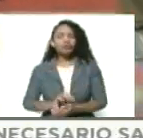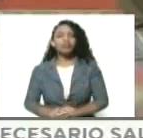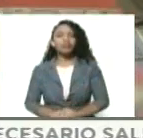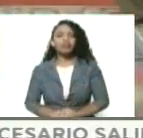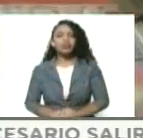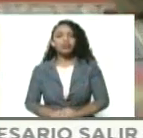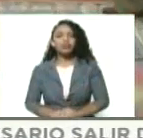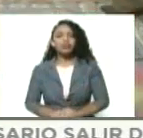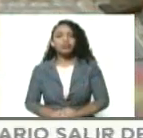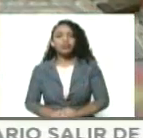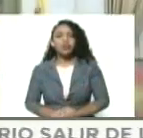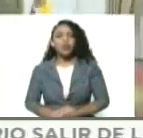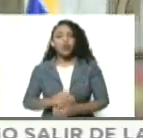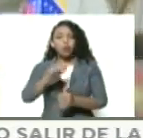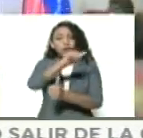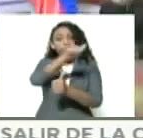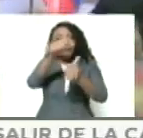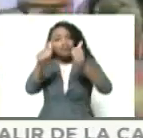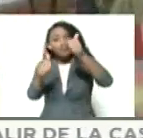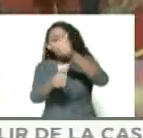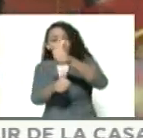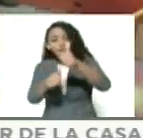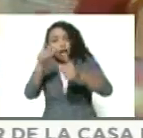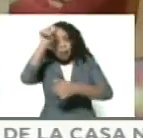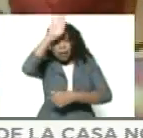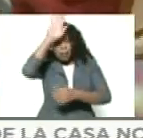con el cardenal Baltasar Porras,